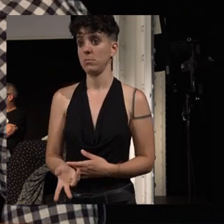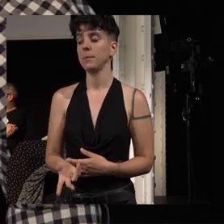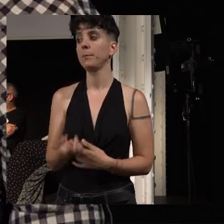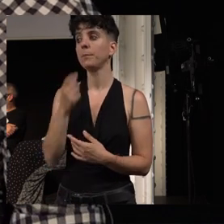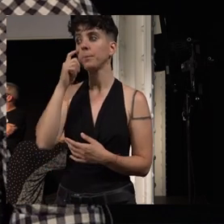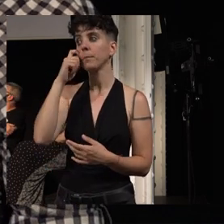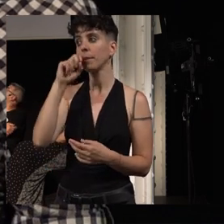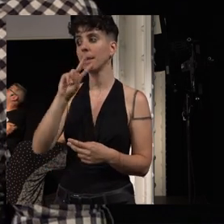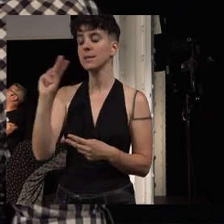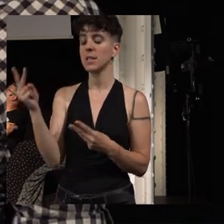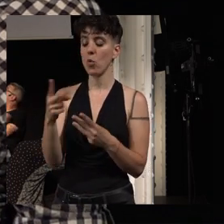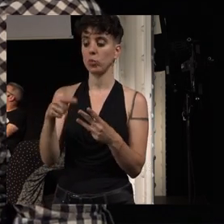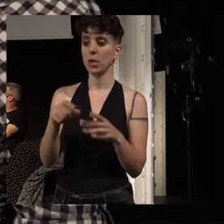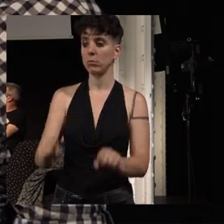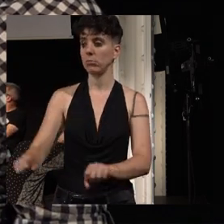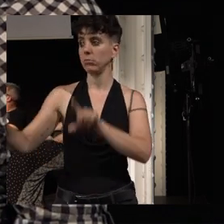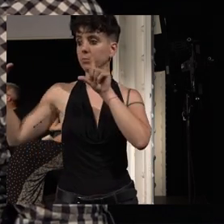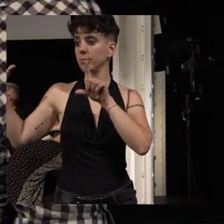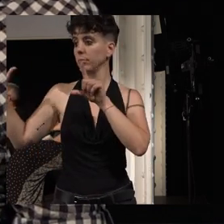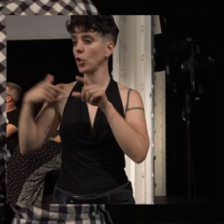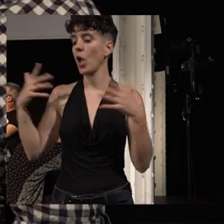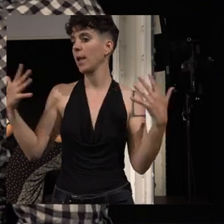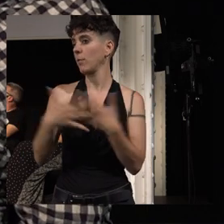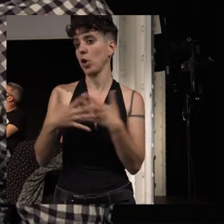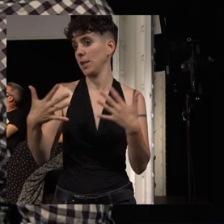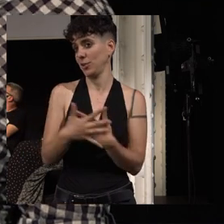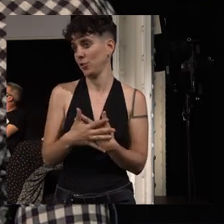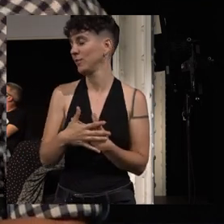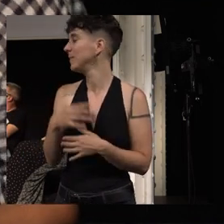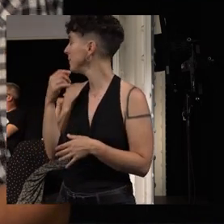La segunda de las diapositivas, me estoy equivocando todo el rato, es